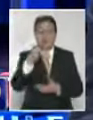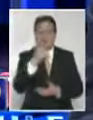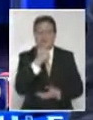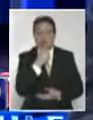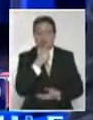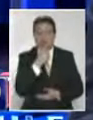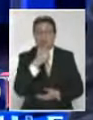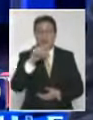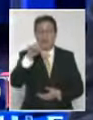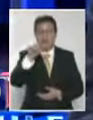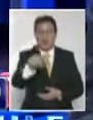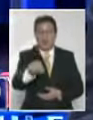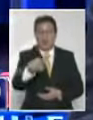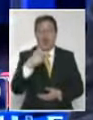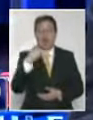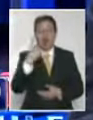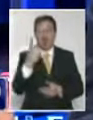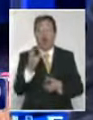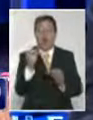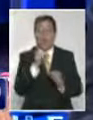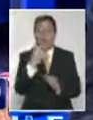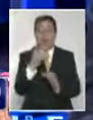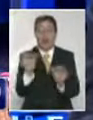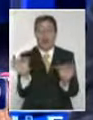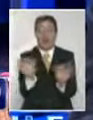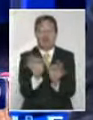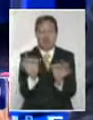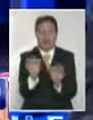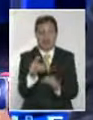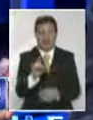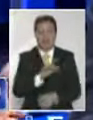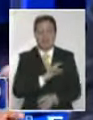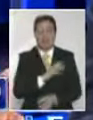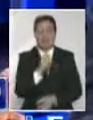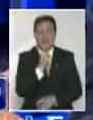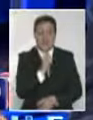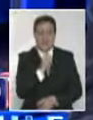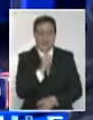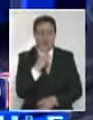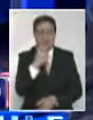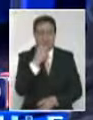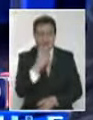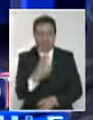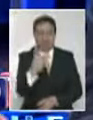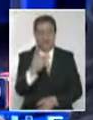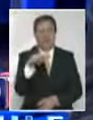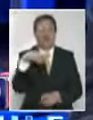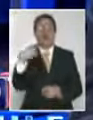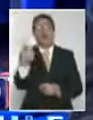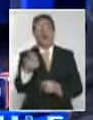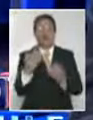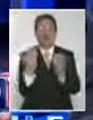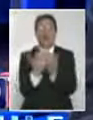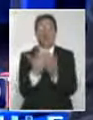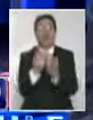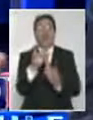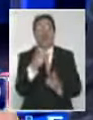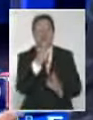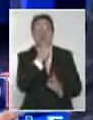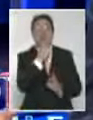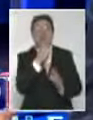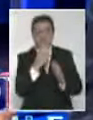que tiene que dar una explicación al país, y hay otros periodistas que se aglutinaron en torno al colegio de periodistas, que dieron